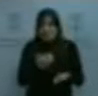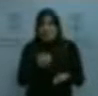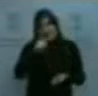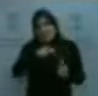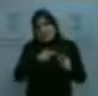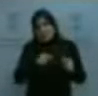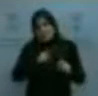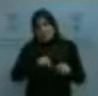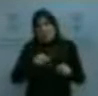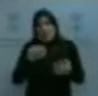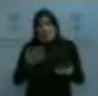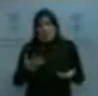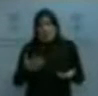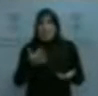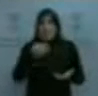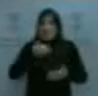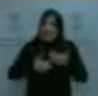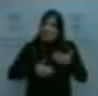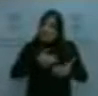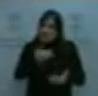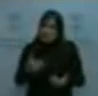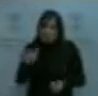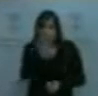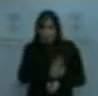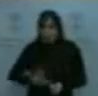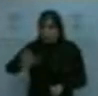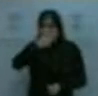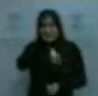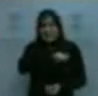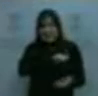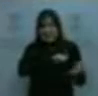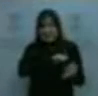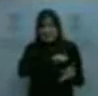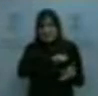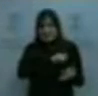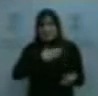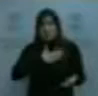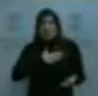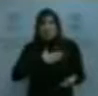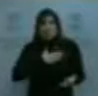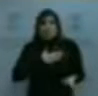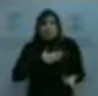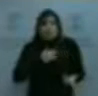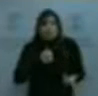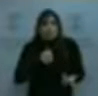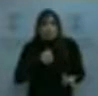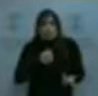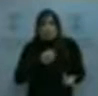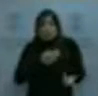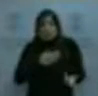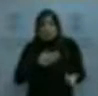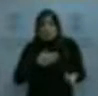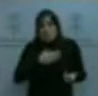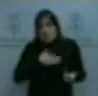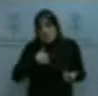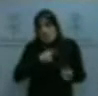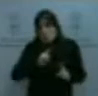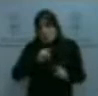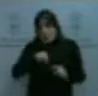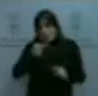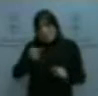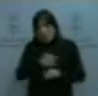el territorio nacional. A mí no me corresponde indicarlo, seguramente lo dirá quien intervenga por el Gobierno, supongo, ¿no? Pero lo cierto es que